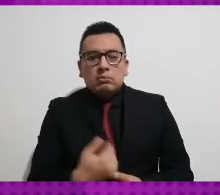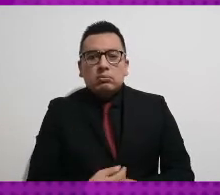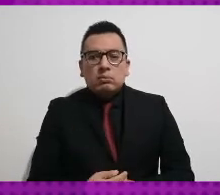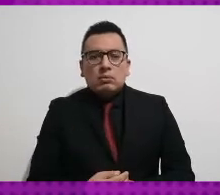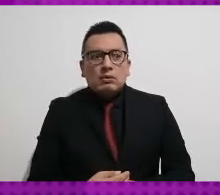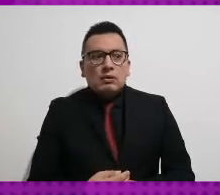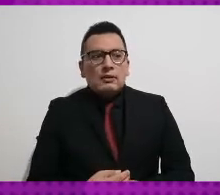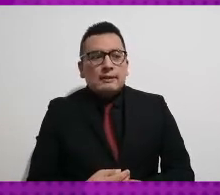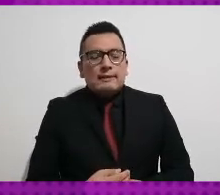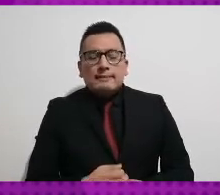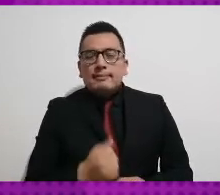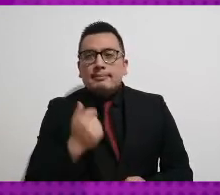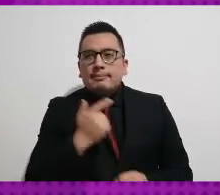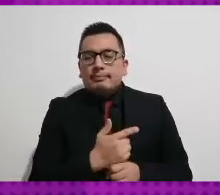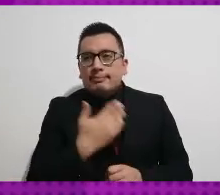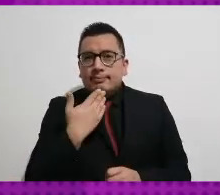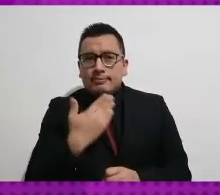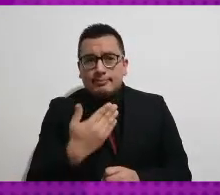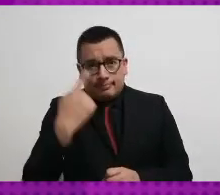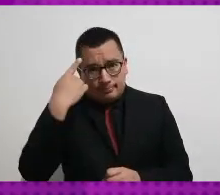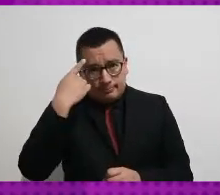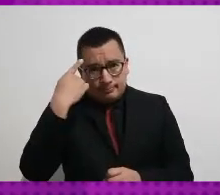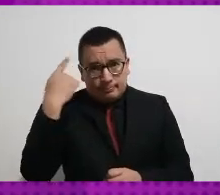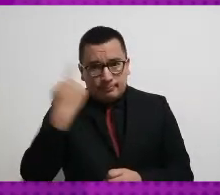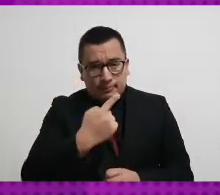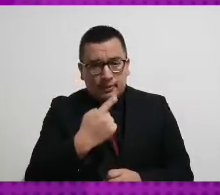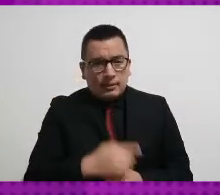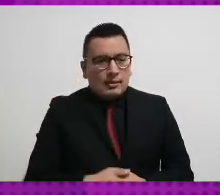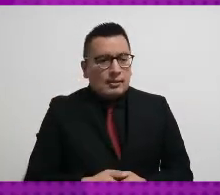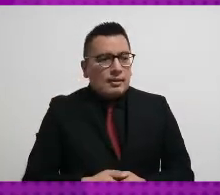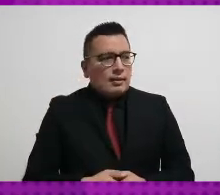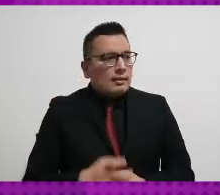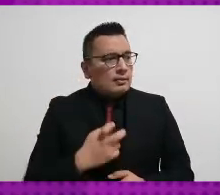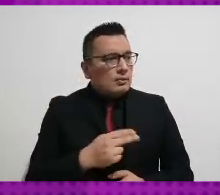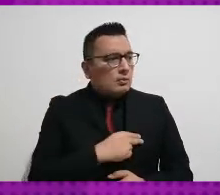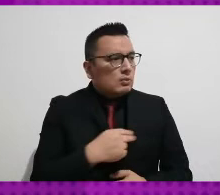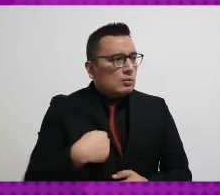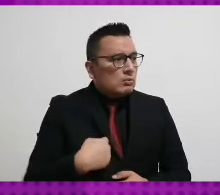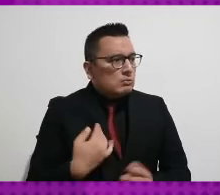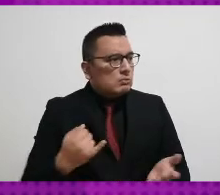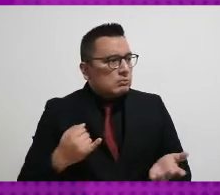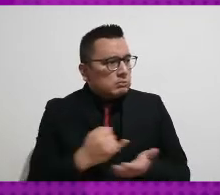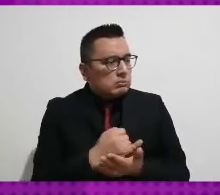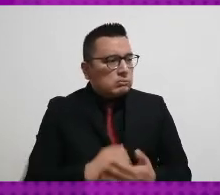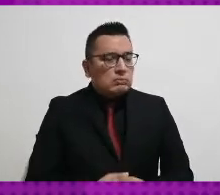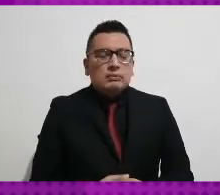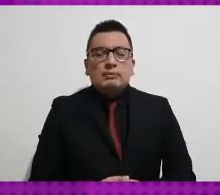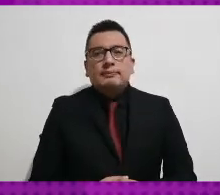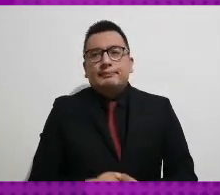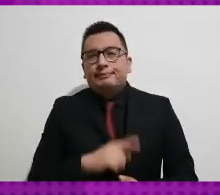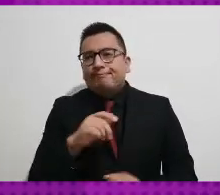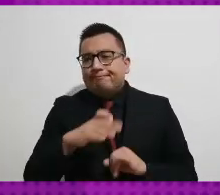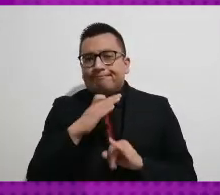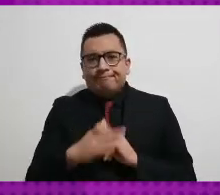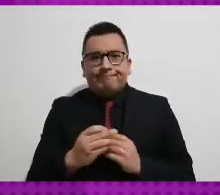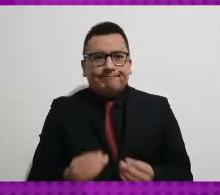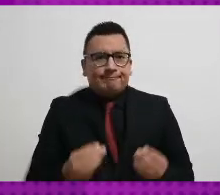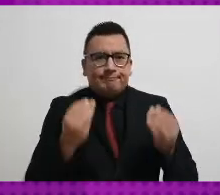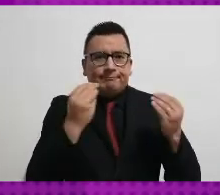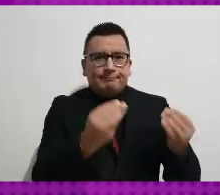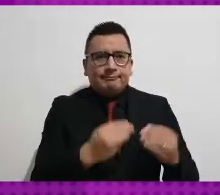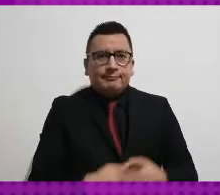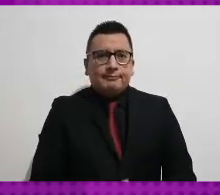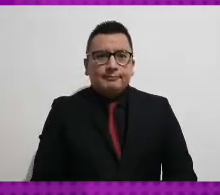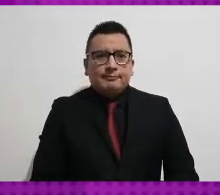competente, pertinente y relevante para respaldar la conclusión y sobre todo entregar un informe al final de la